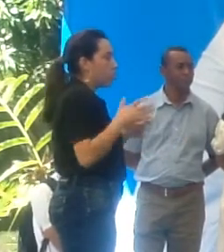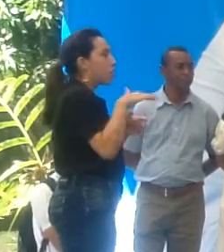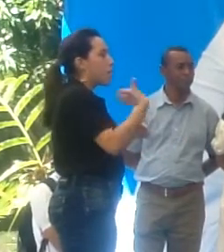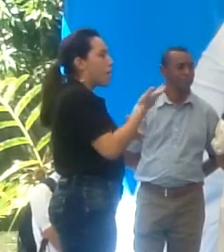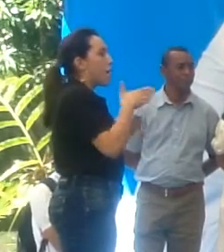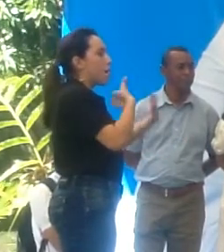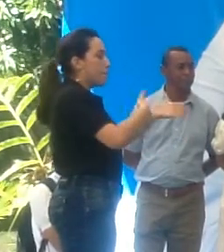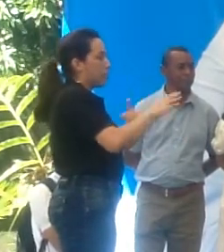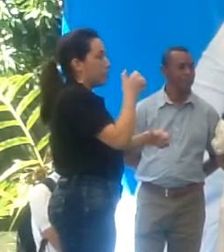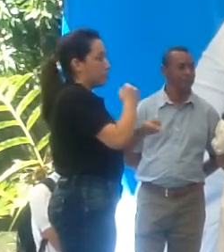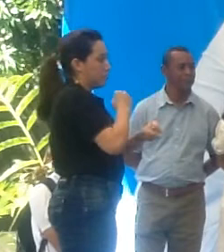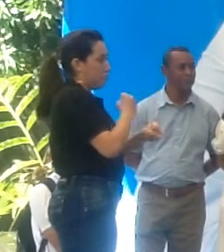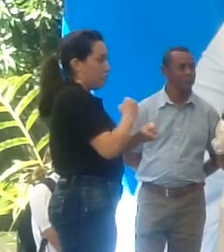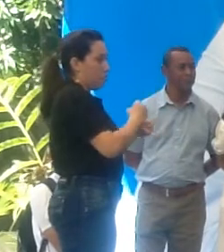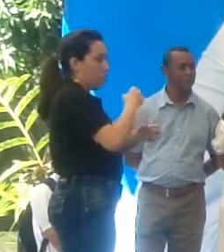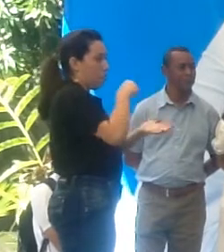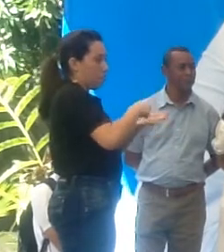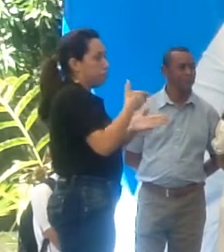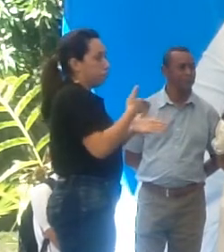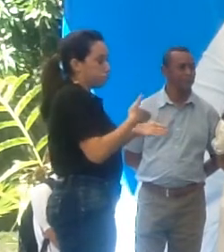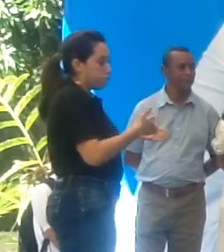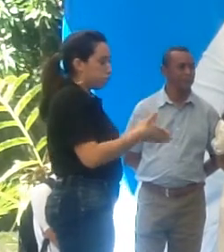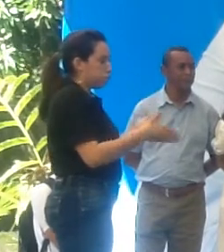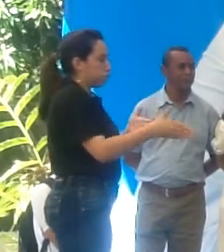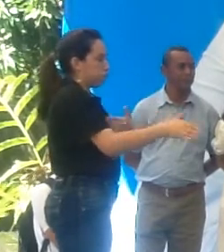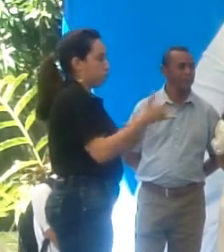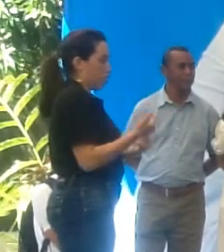que sigue a partir de este momento.